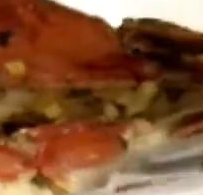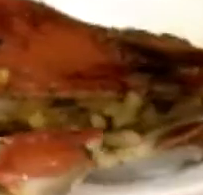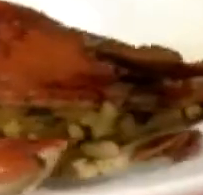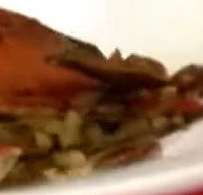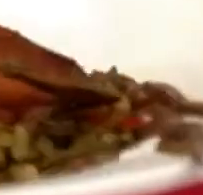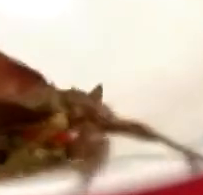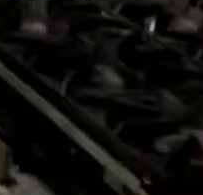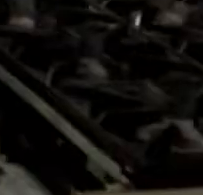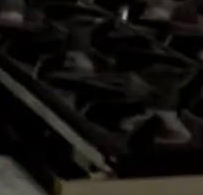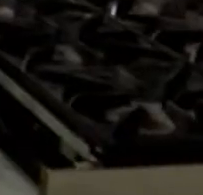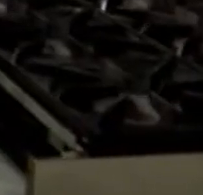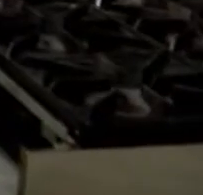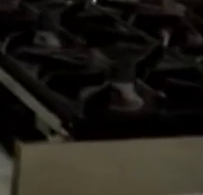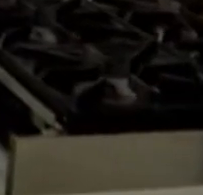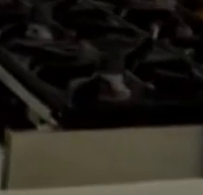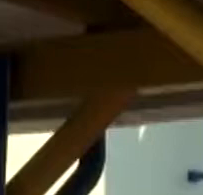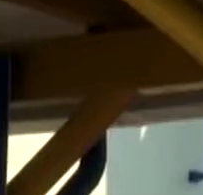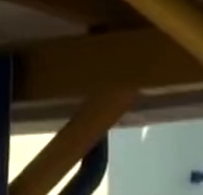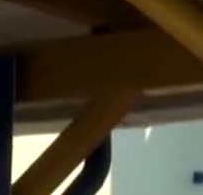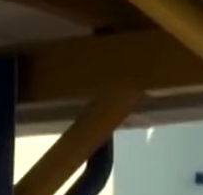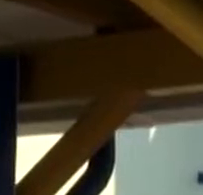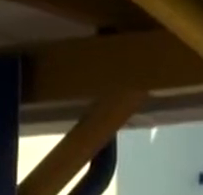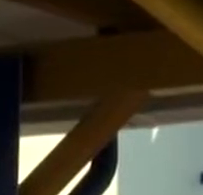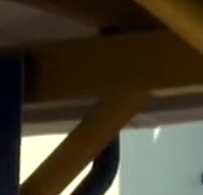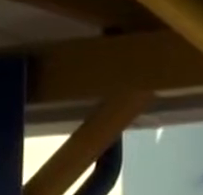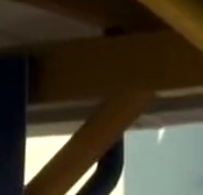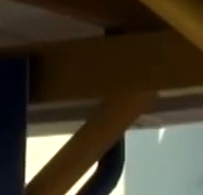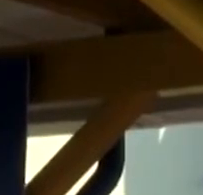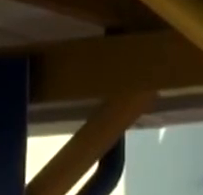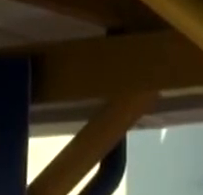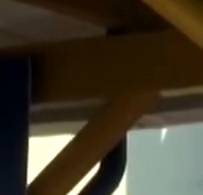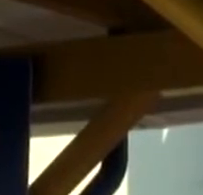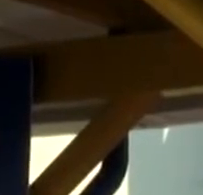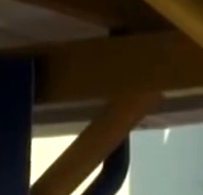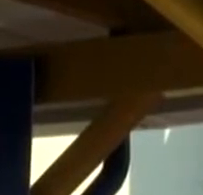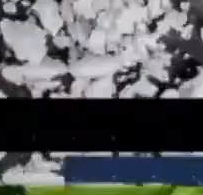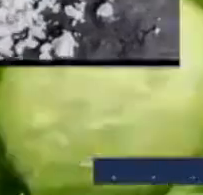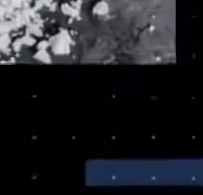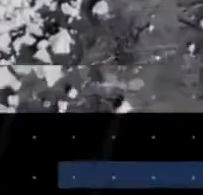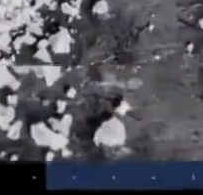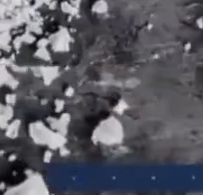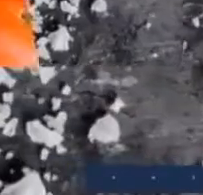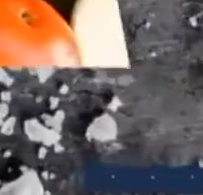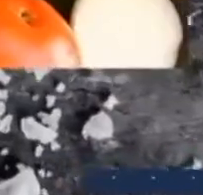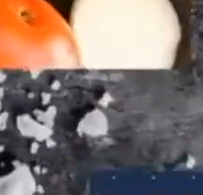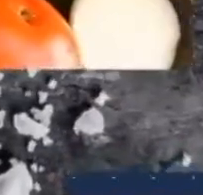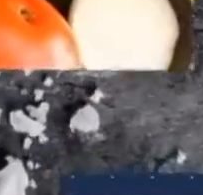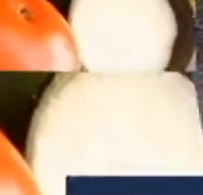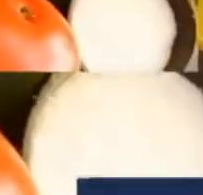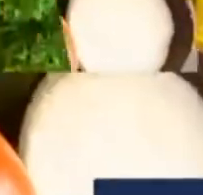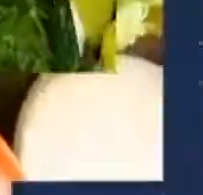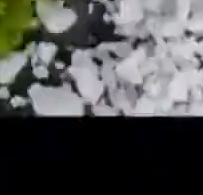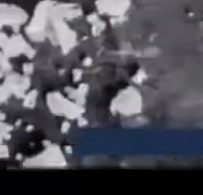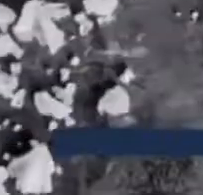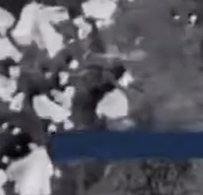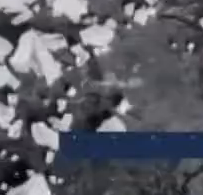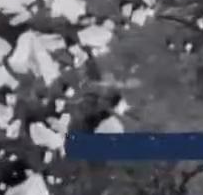historias alrededor de un solo plato protagonizarán esta travesía por descubrir la gastronomía